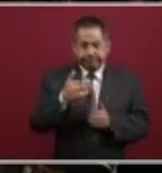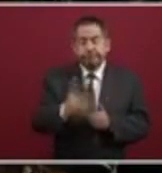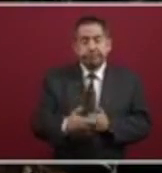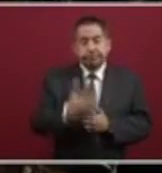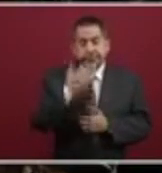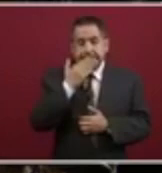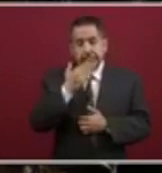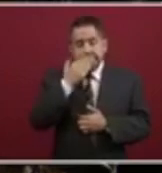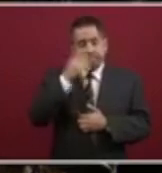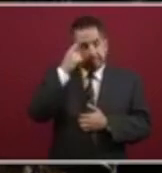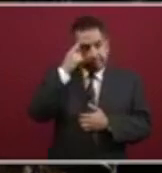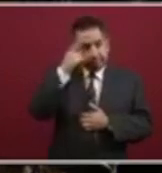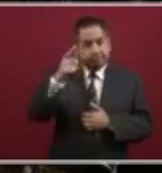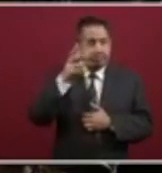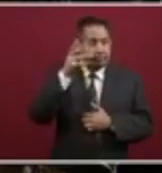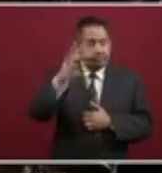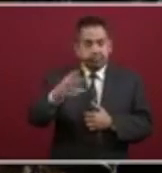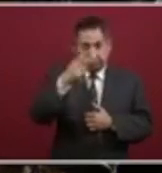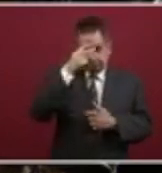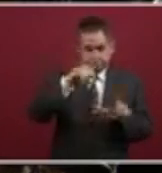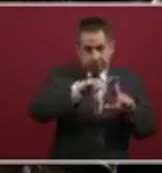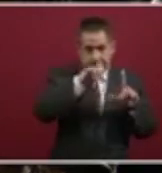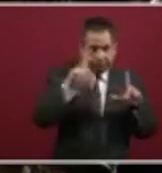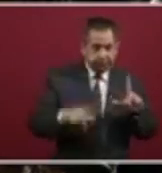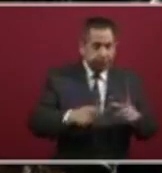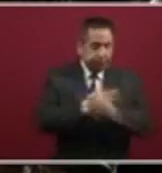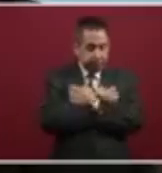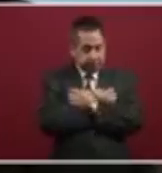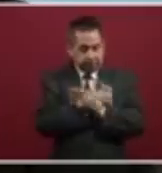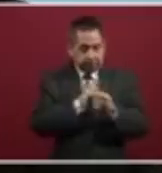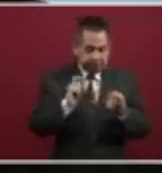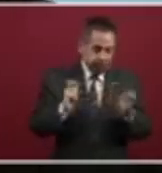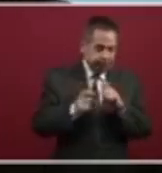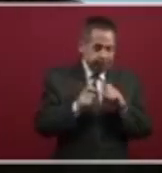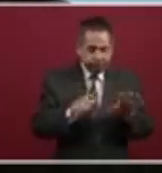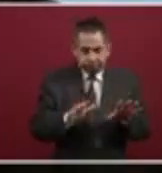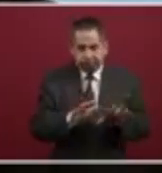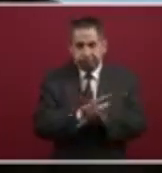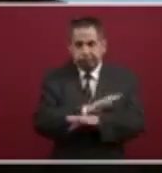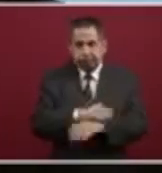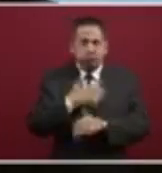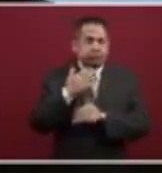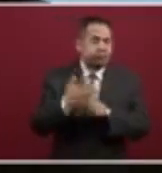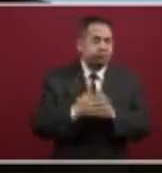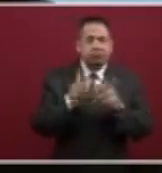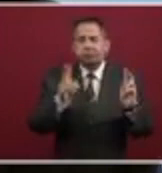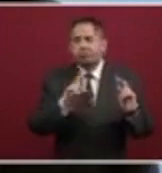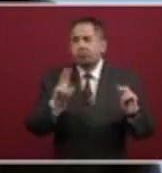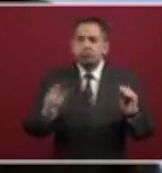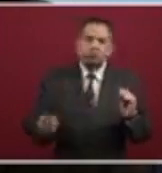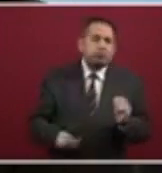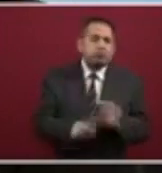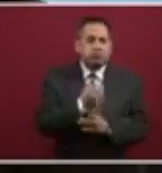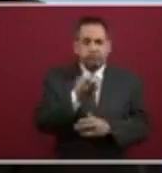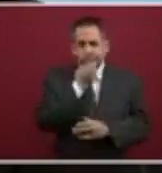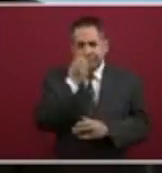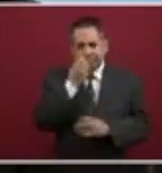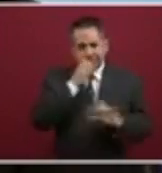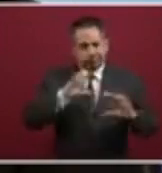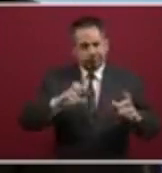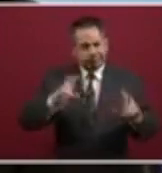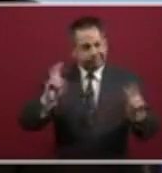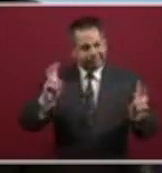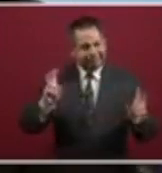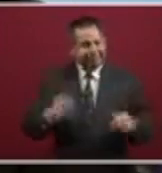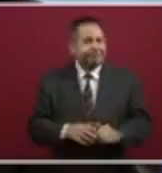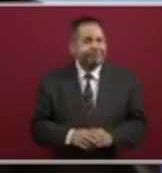la transformación educativa que dará origen a la nueva escuela mexicana. Estamos viviendo